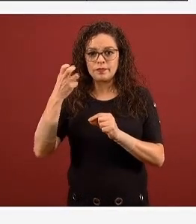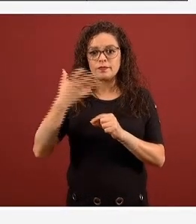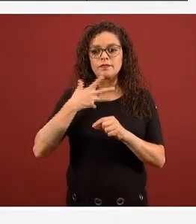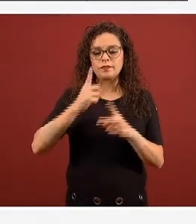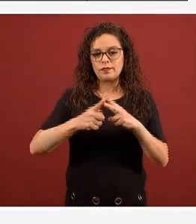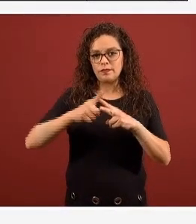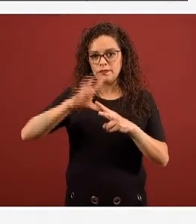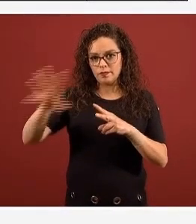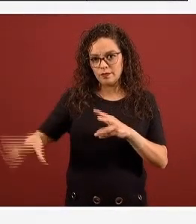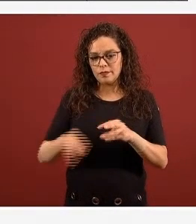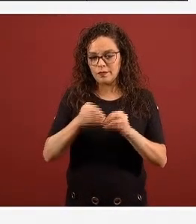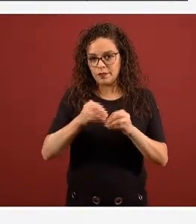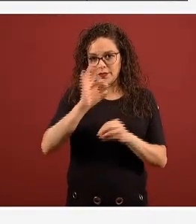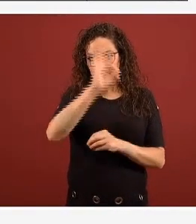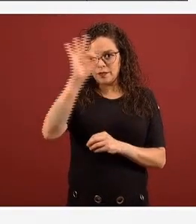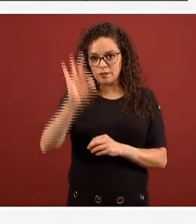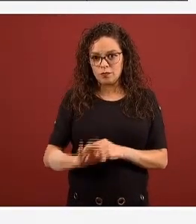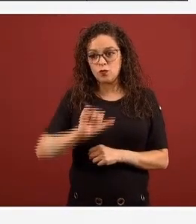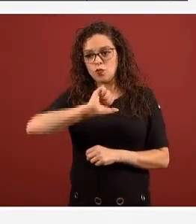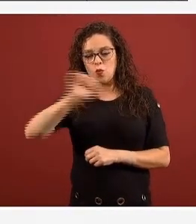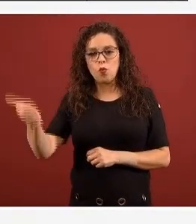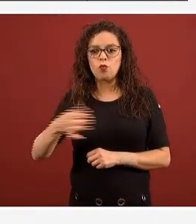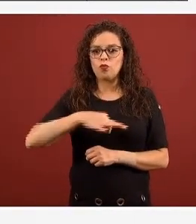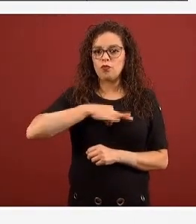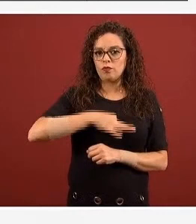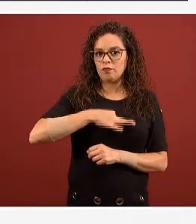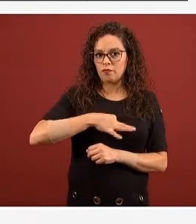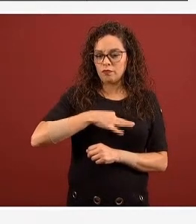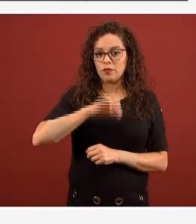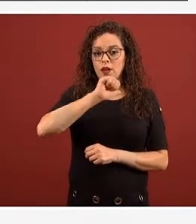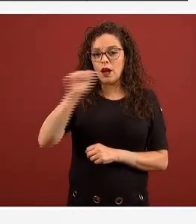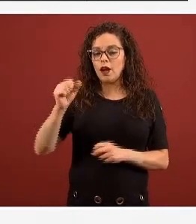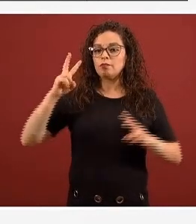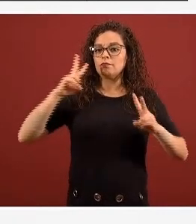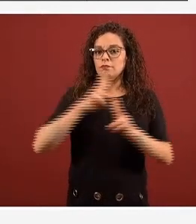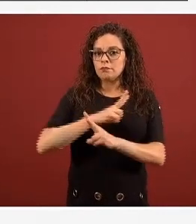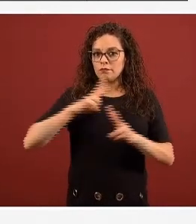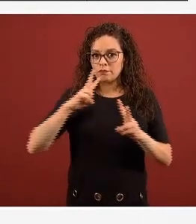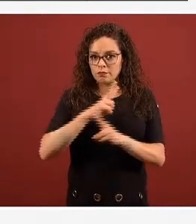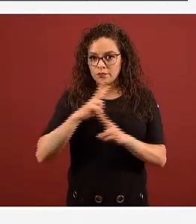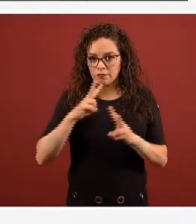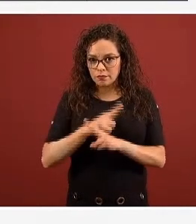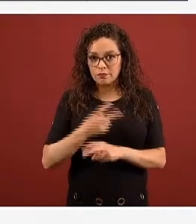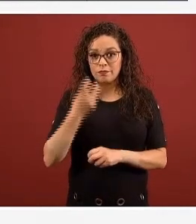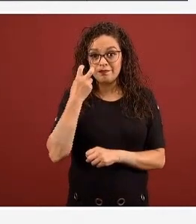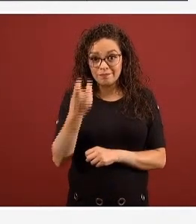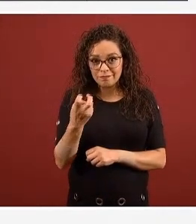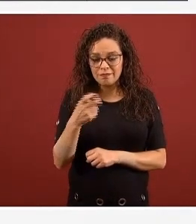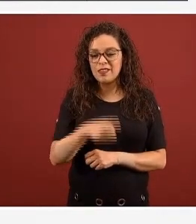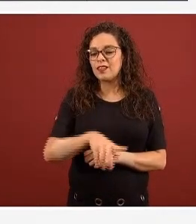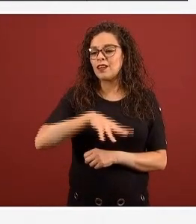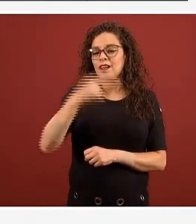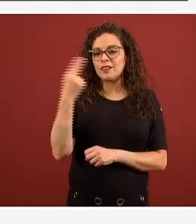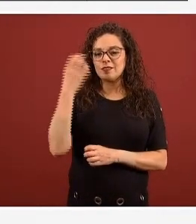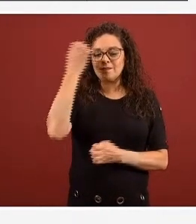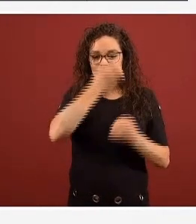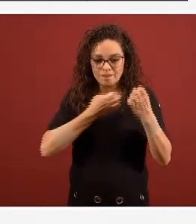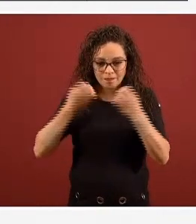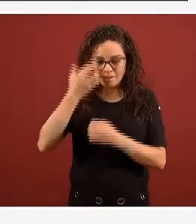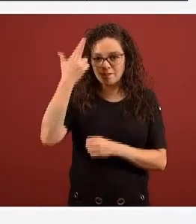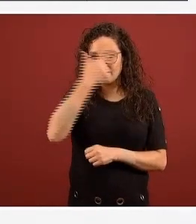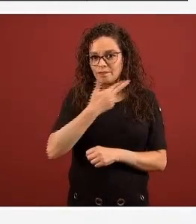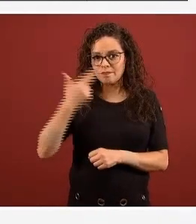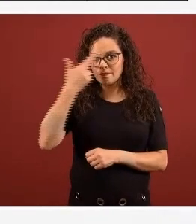porcentajes de positividad de otros virus respiratorios, a los cuales también se realiza una búsqueda, sobre todo en los